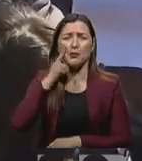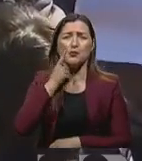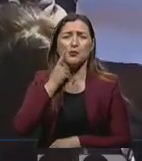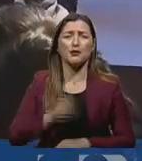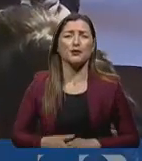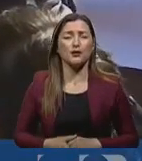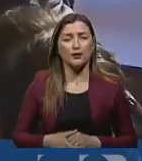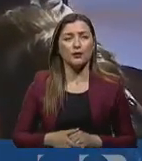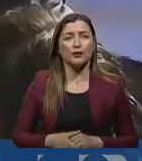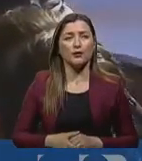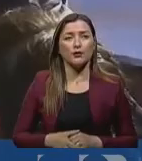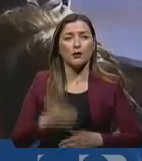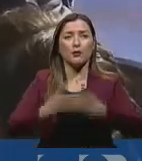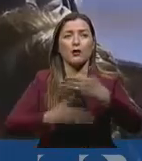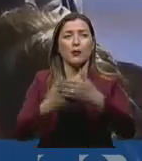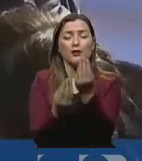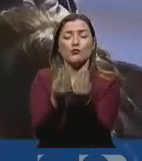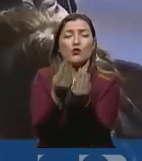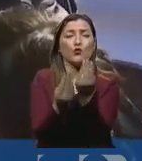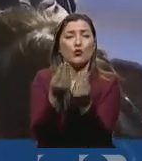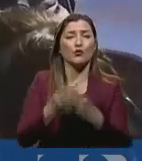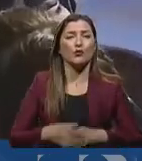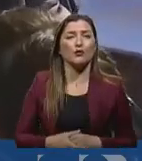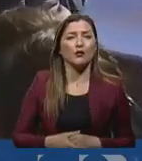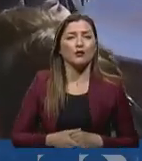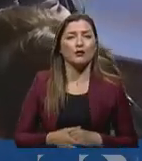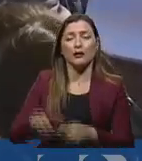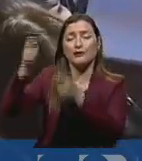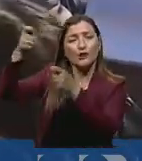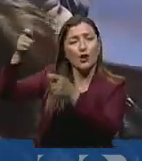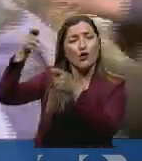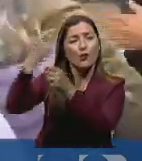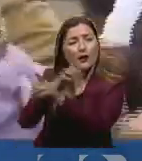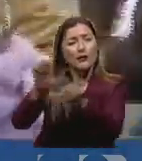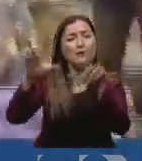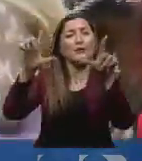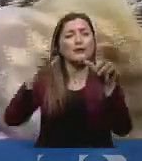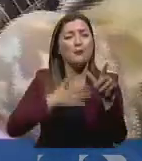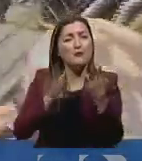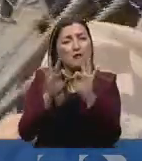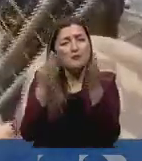están quemados pero nosotros tenemos aquí libertad